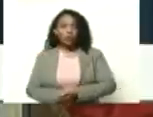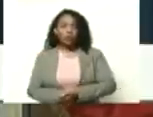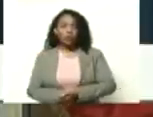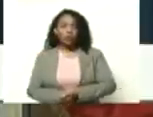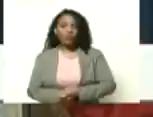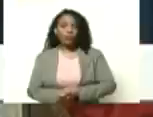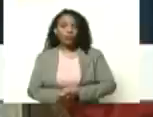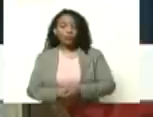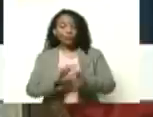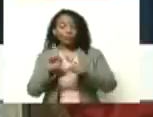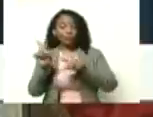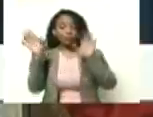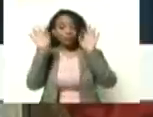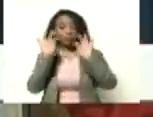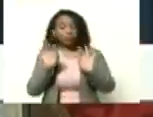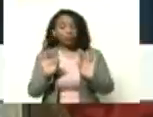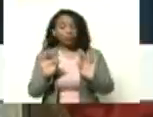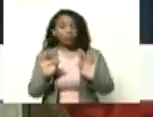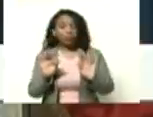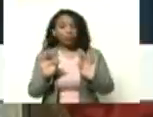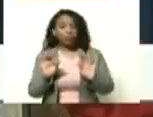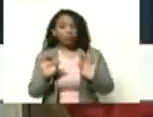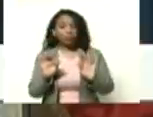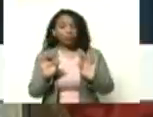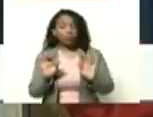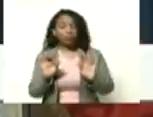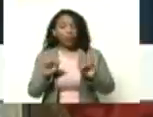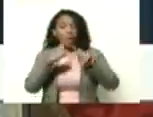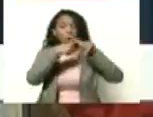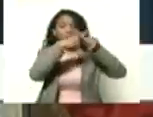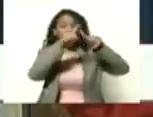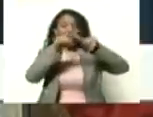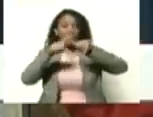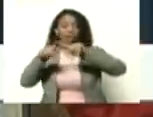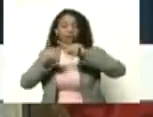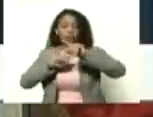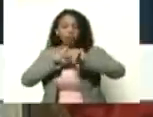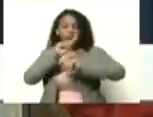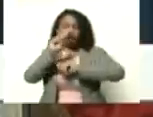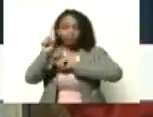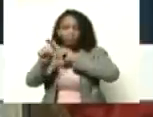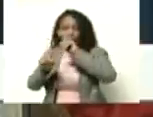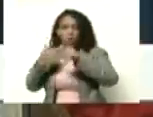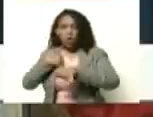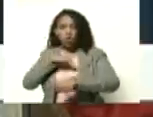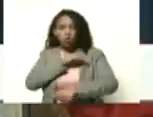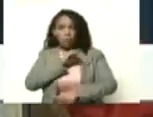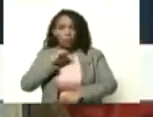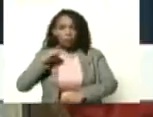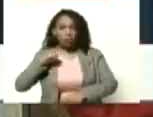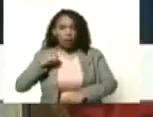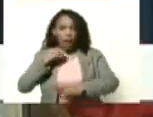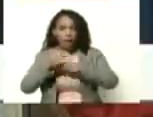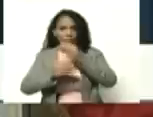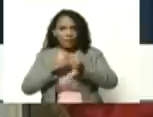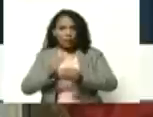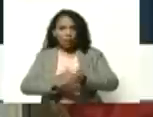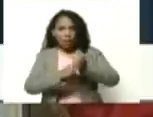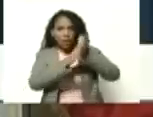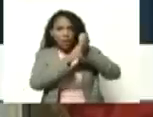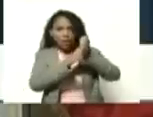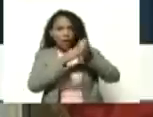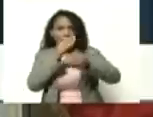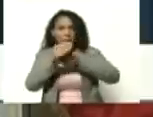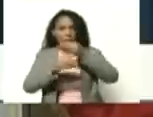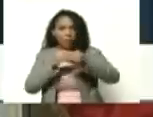sentido en los diversos interrogatorios que nosotros personalmente dirigimos y le